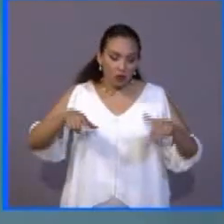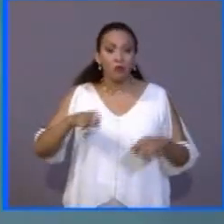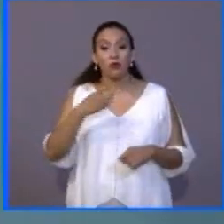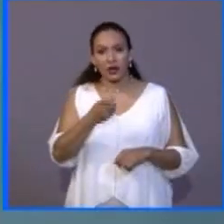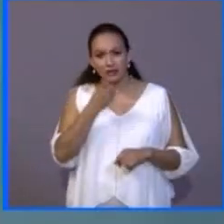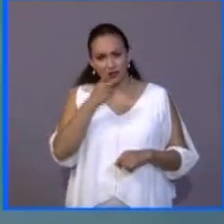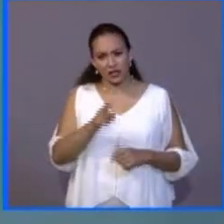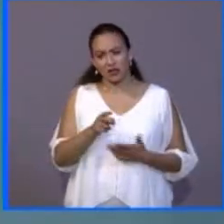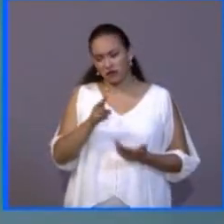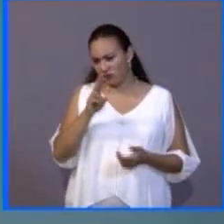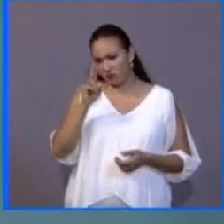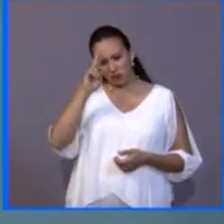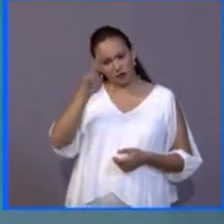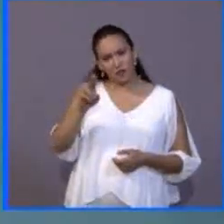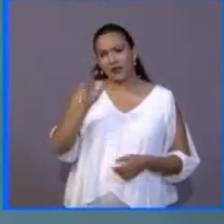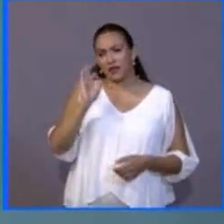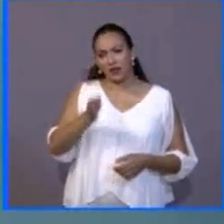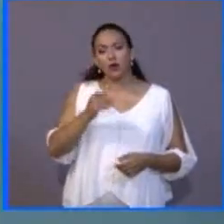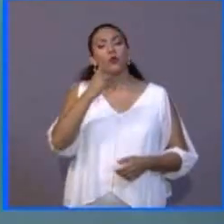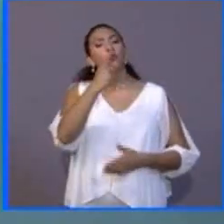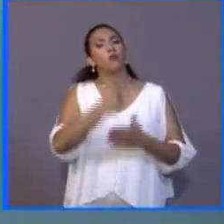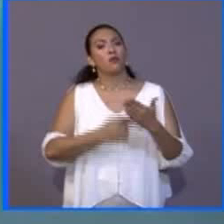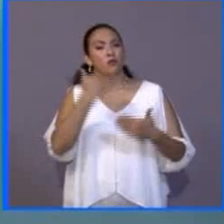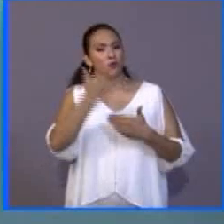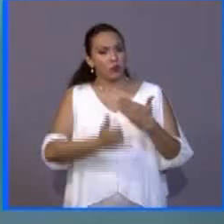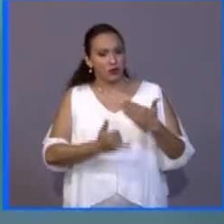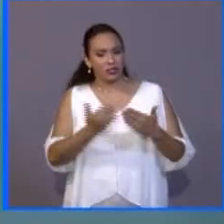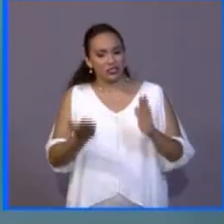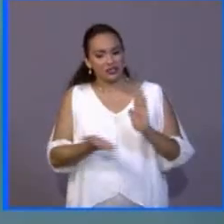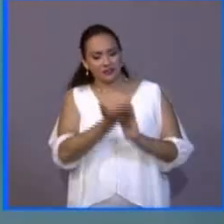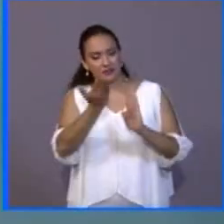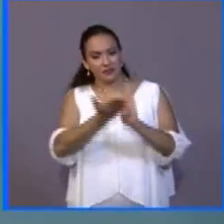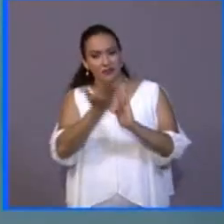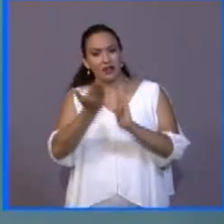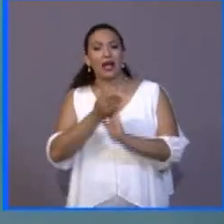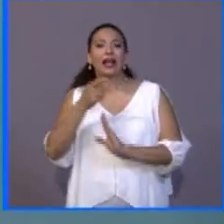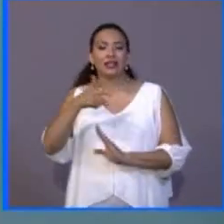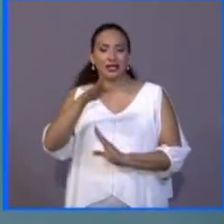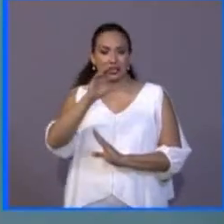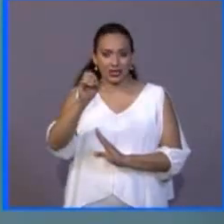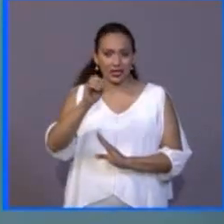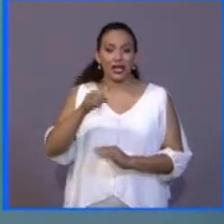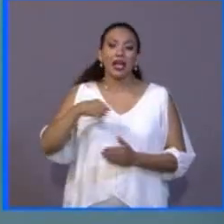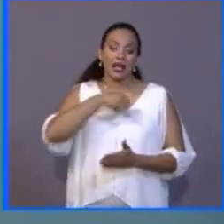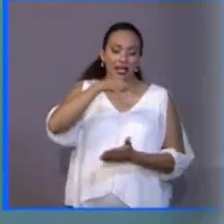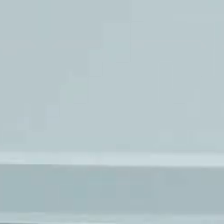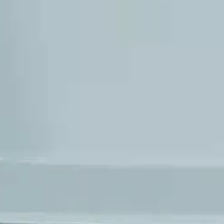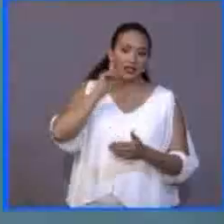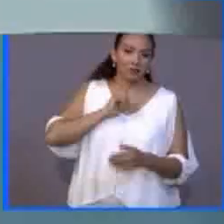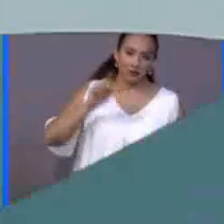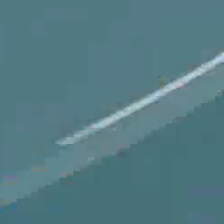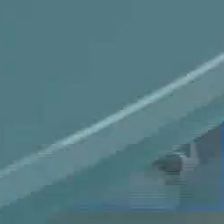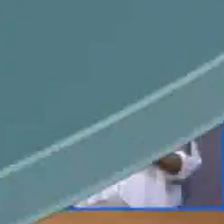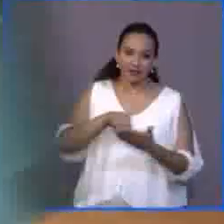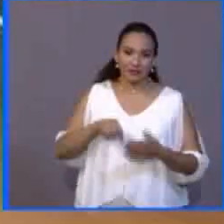la autorización para la construcción de un proyecto inmobiliario en Isla Mujeres, Quintana Roo.